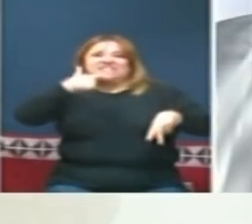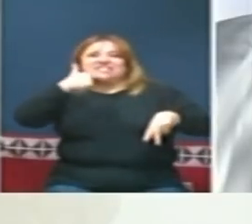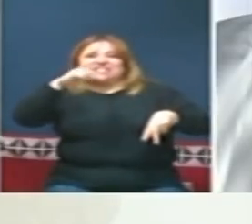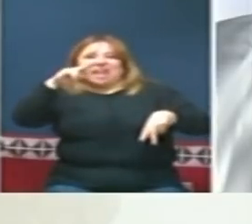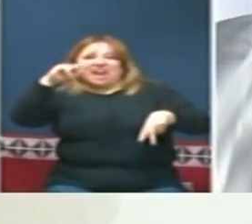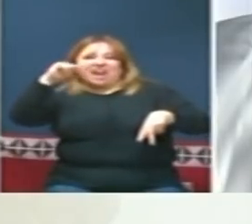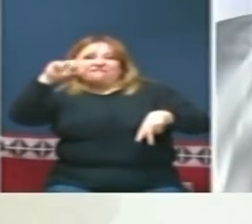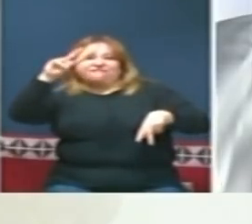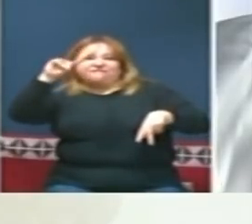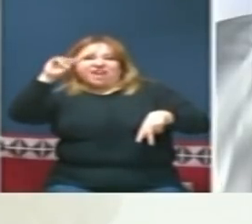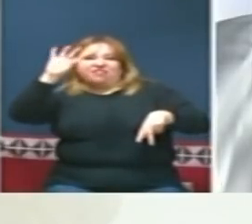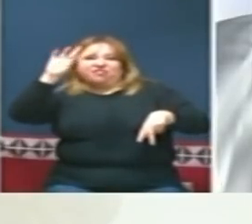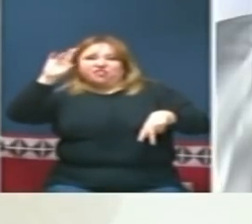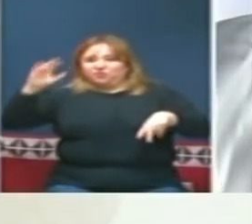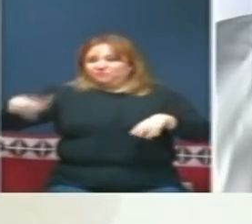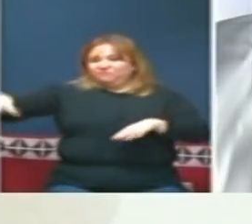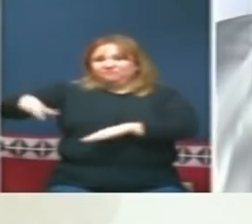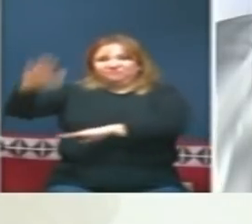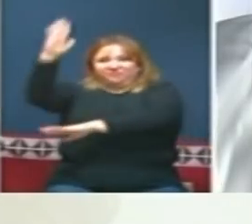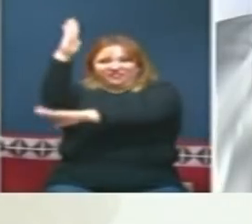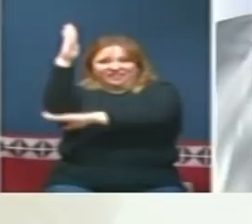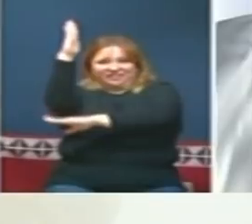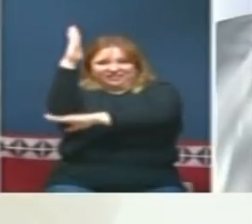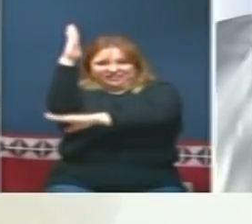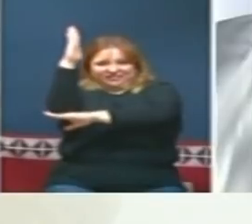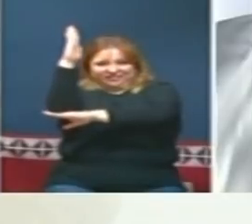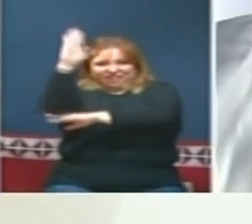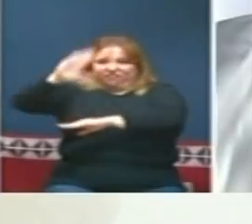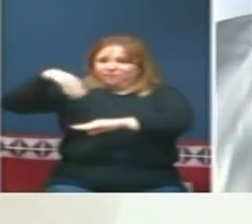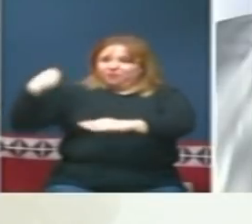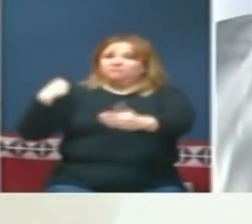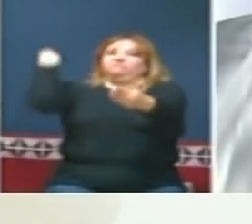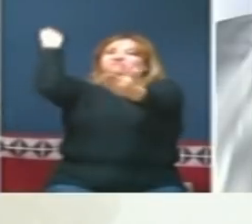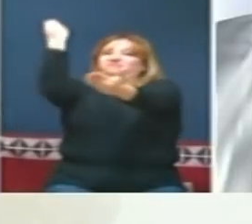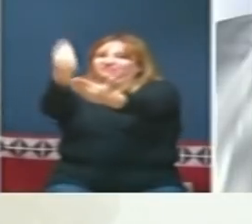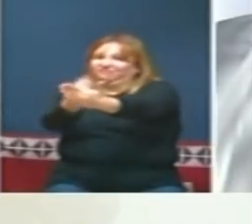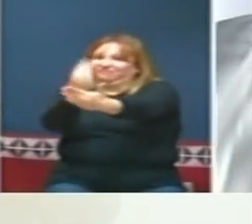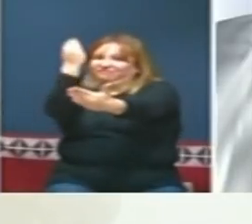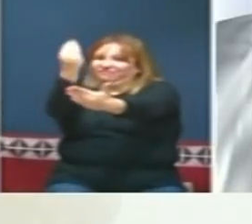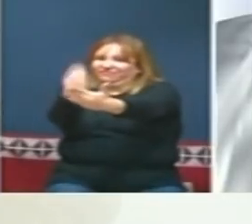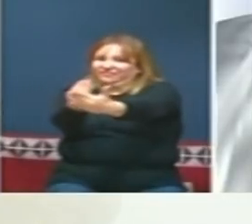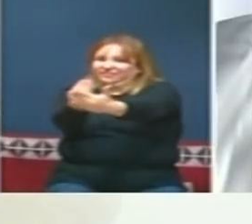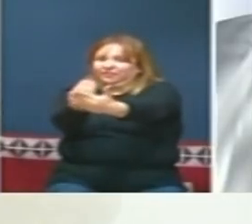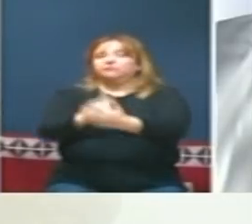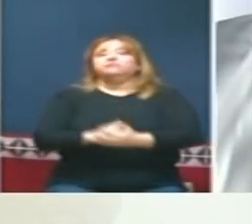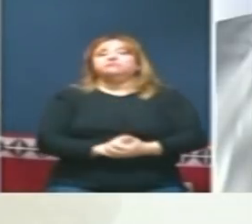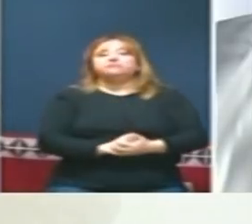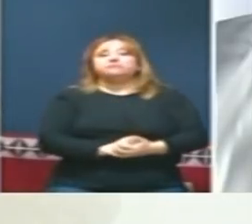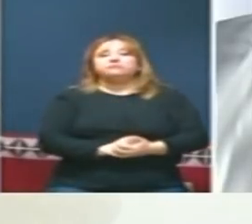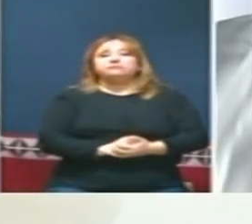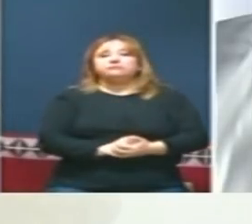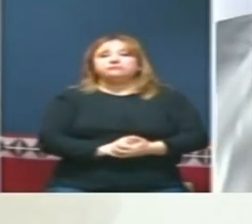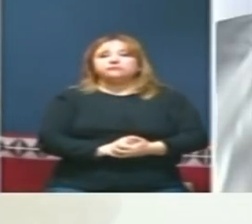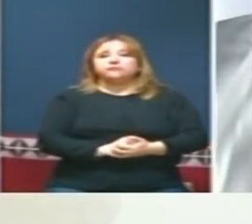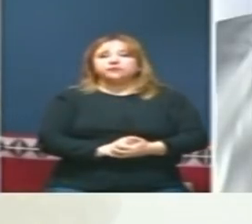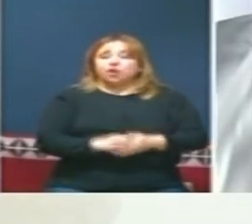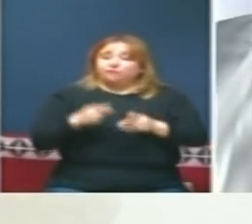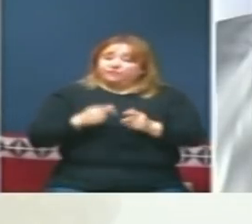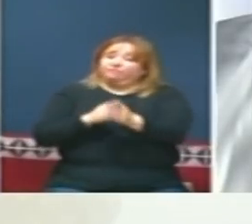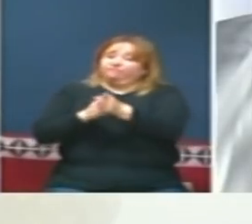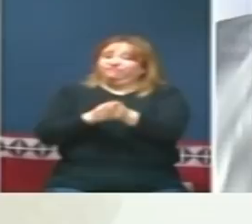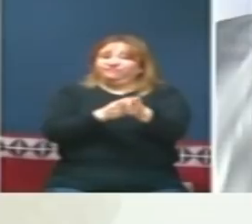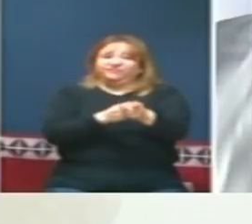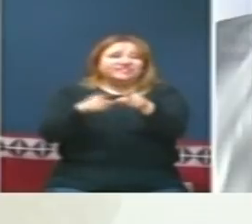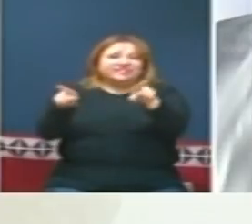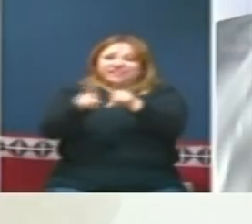Al año siguiente fue nombrado vicario sustituto. Fue involucrado en la persecución